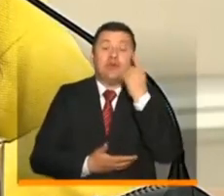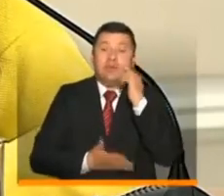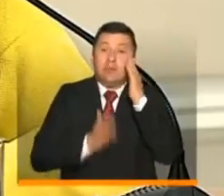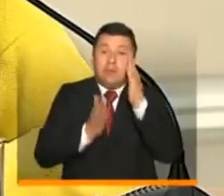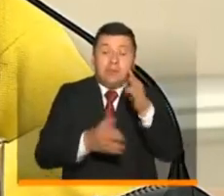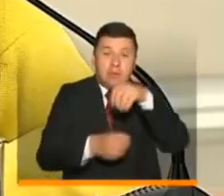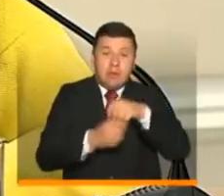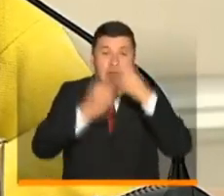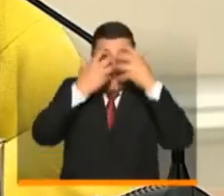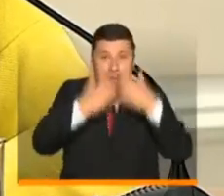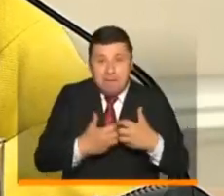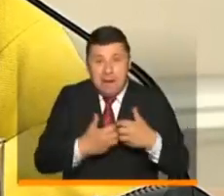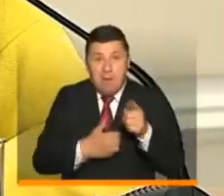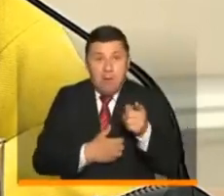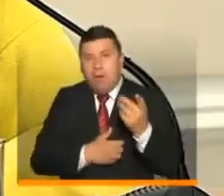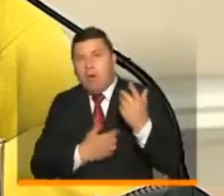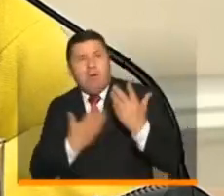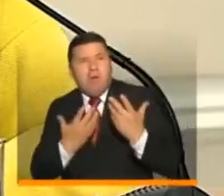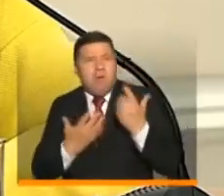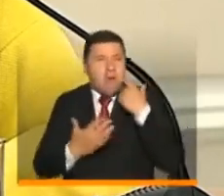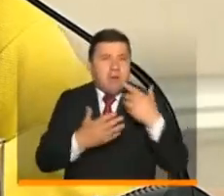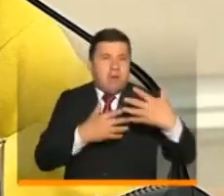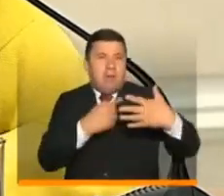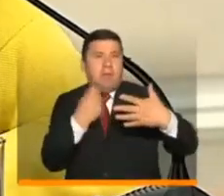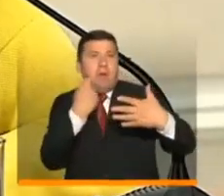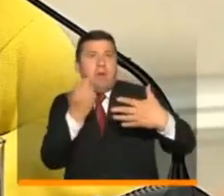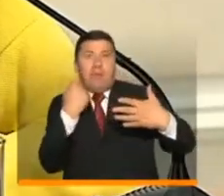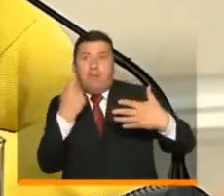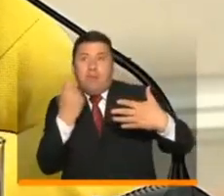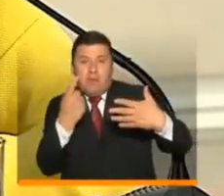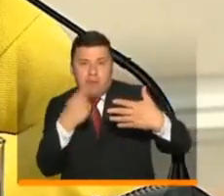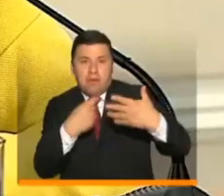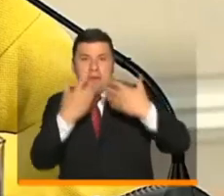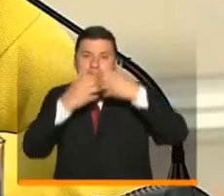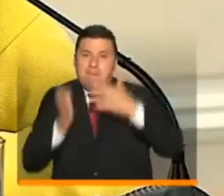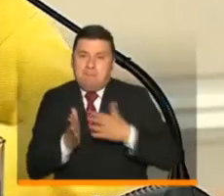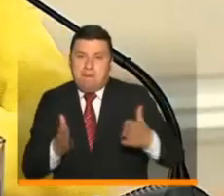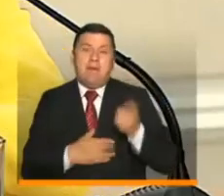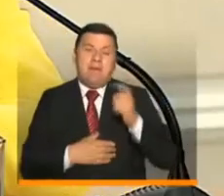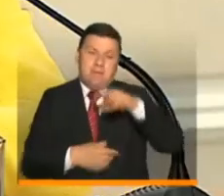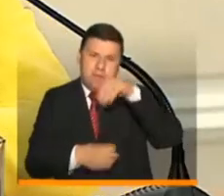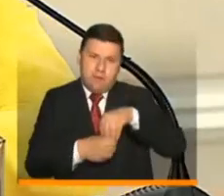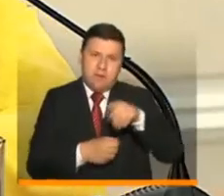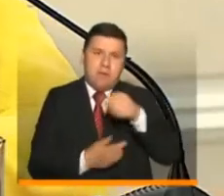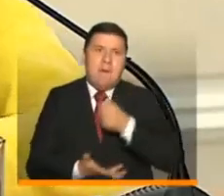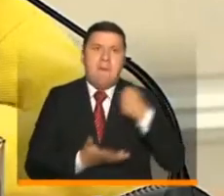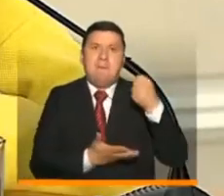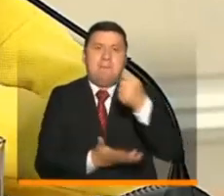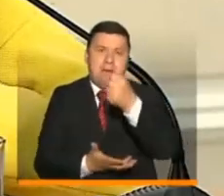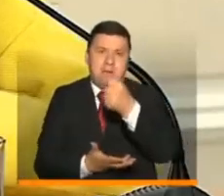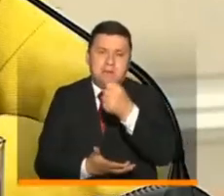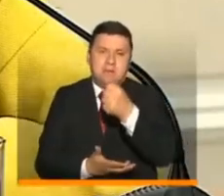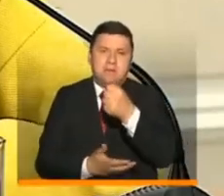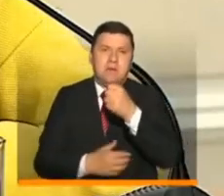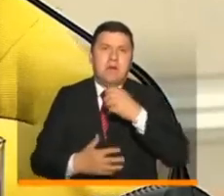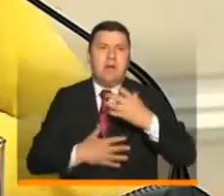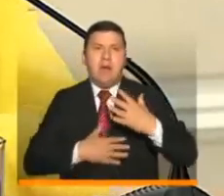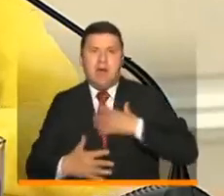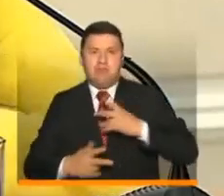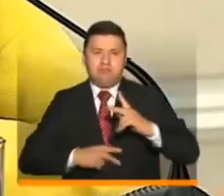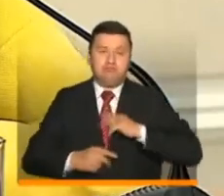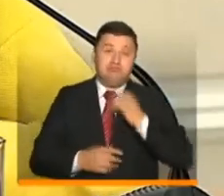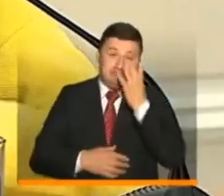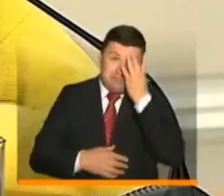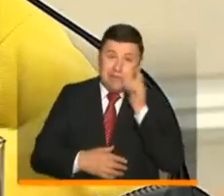las microempresas o pequeñas o medianas empresas, sino que también van a llegar esos recursos a los actores,